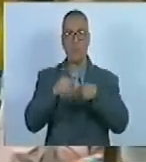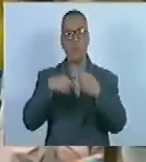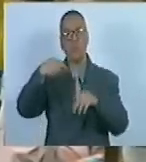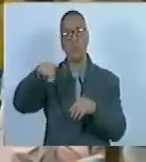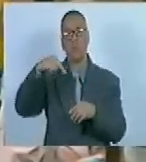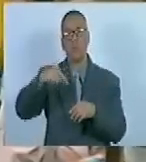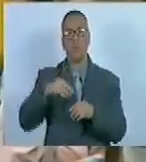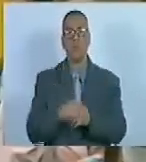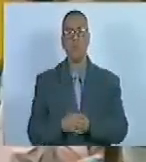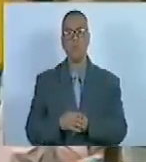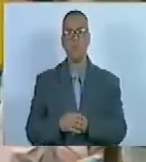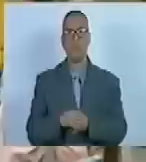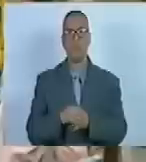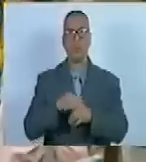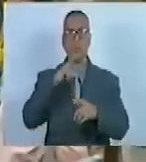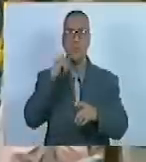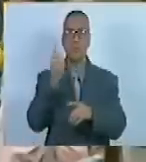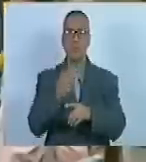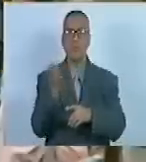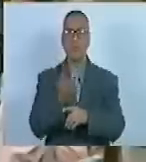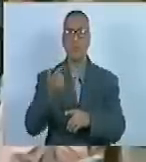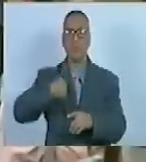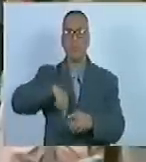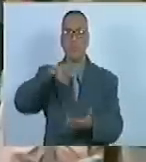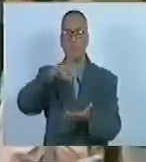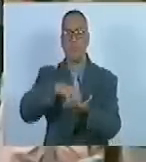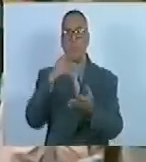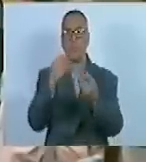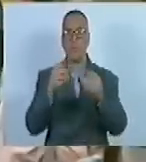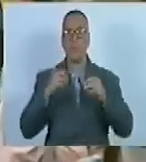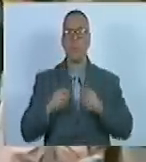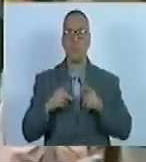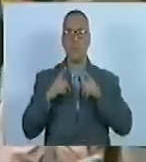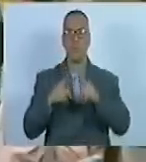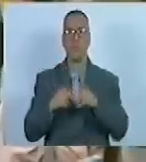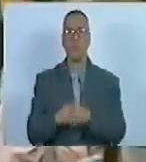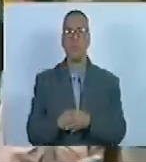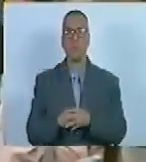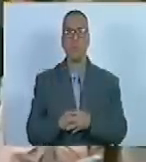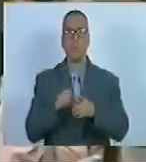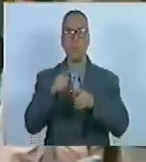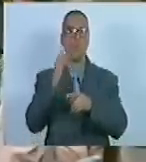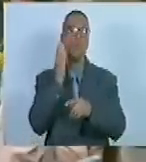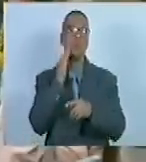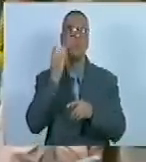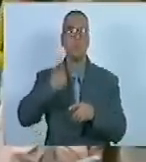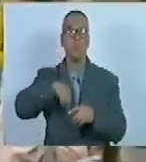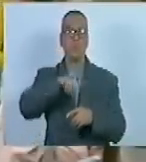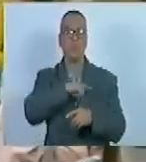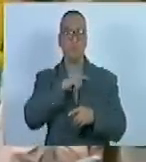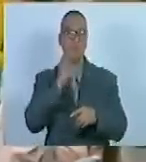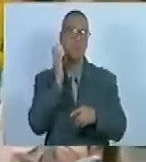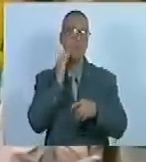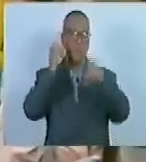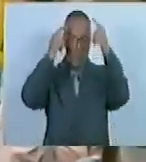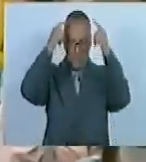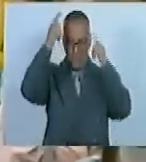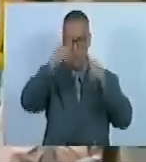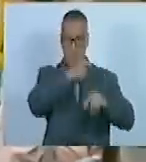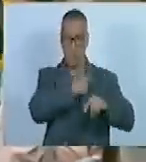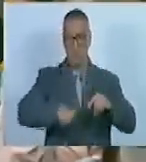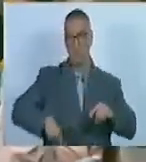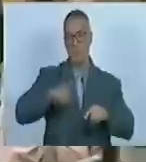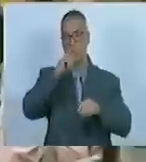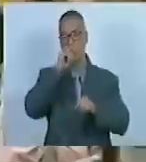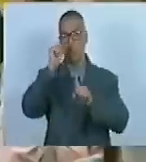normal. Hemos condenado desde este parlamento en muchísimas ocasiones, siguiendo el ejemplo de nuestro comandante Chávez y de nuestro presidente Nicolás